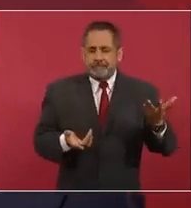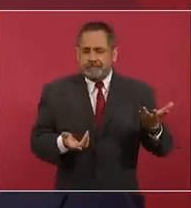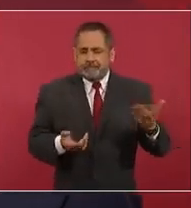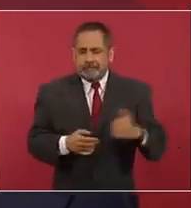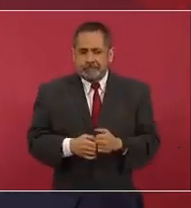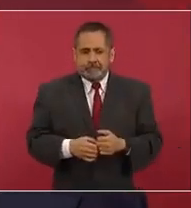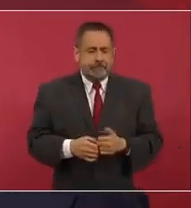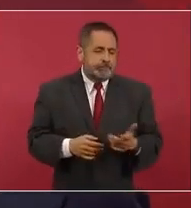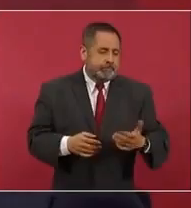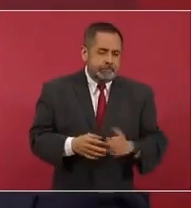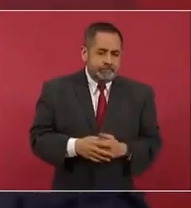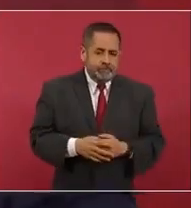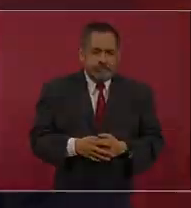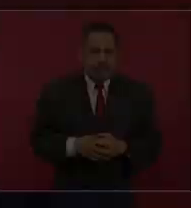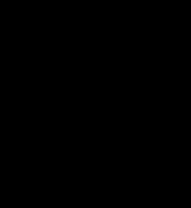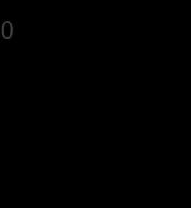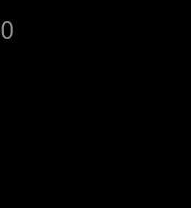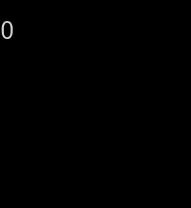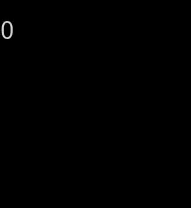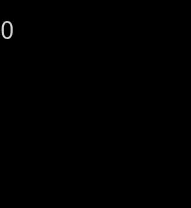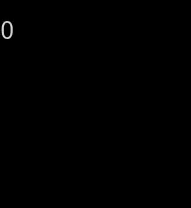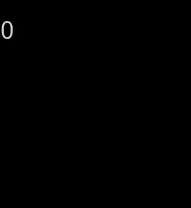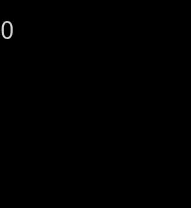de México que forman parte